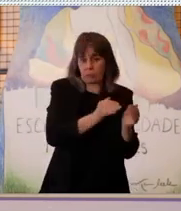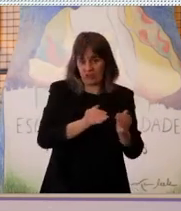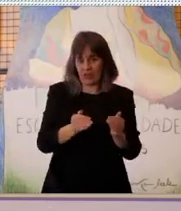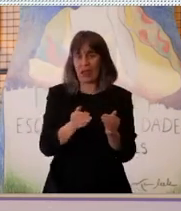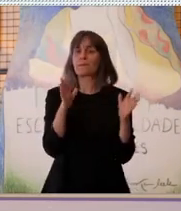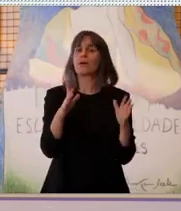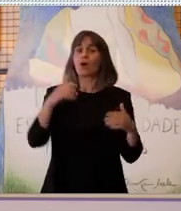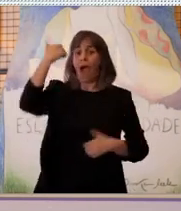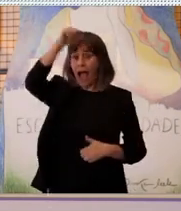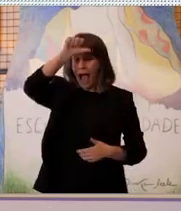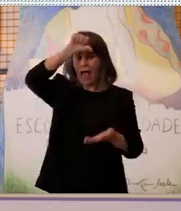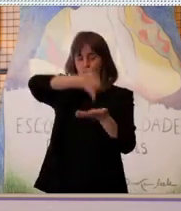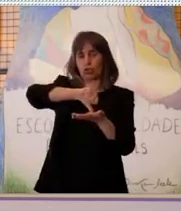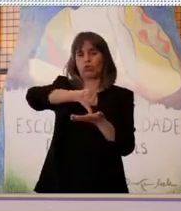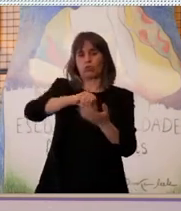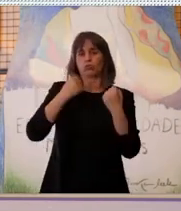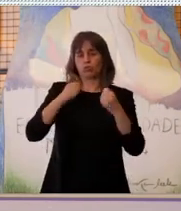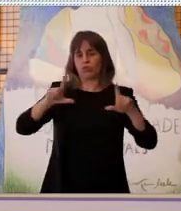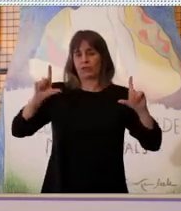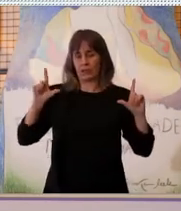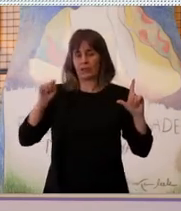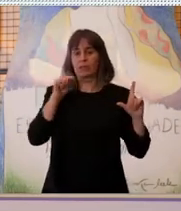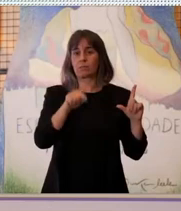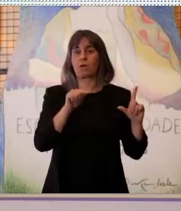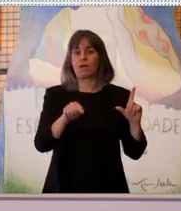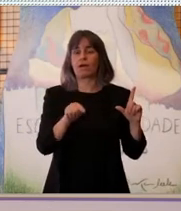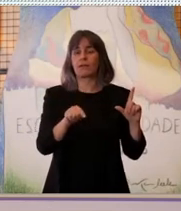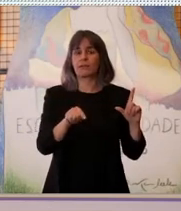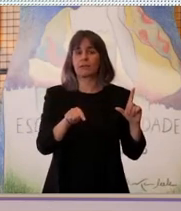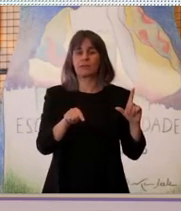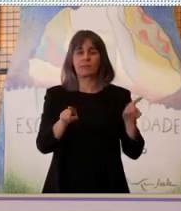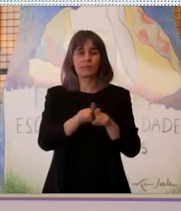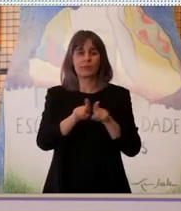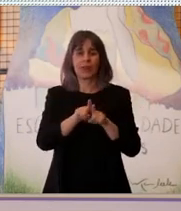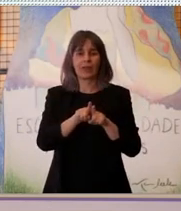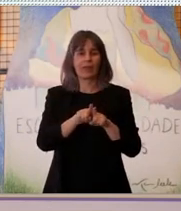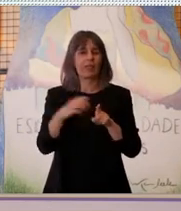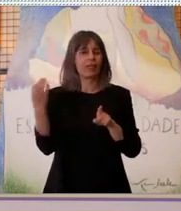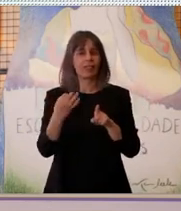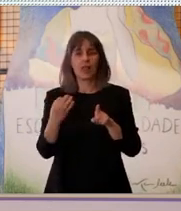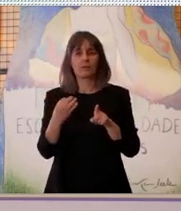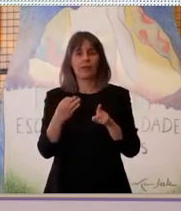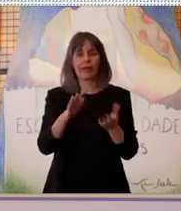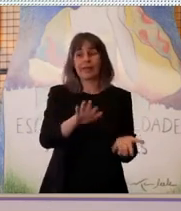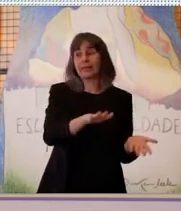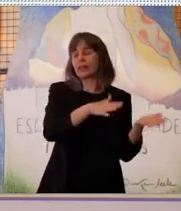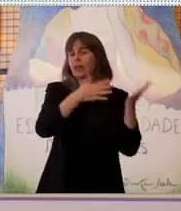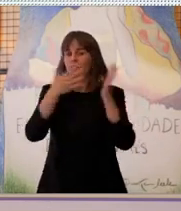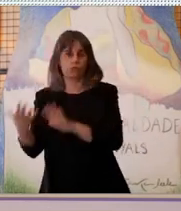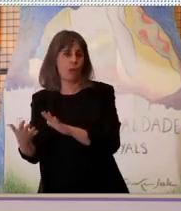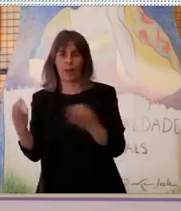androcentrismo creo que es transformar el acabar con el